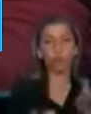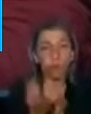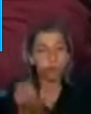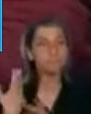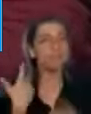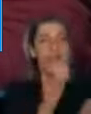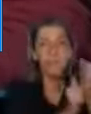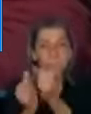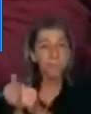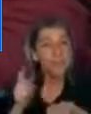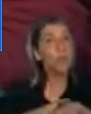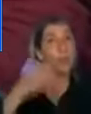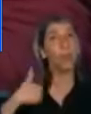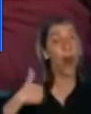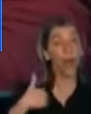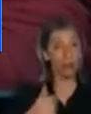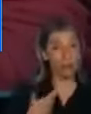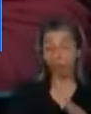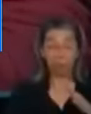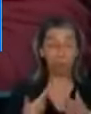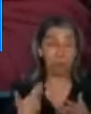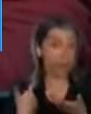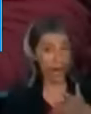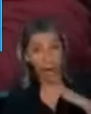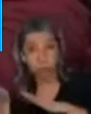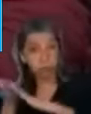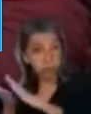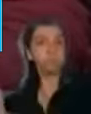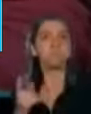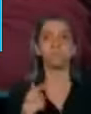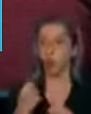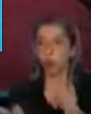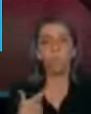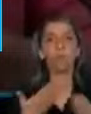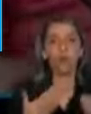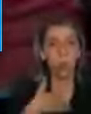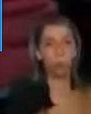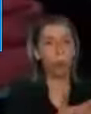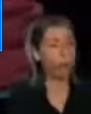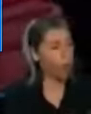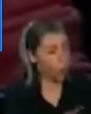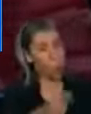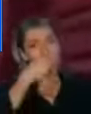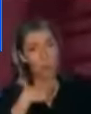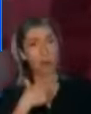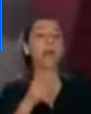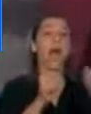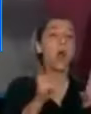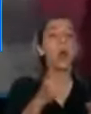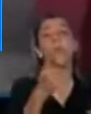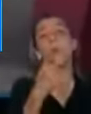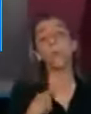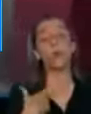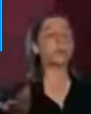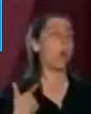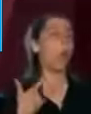creo que hay un gran pool electoral que en una elección que está tan cerradita como para que Milei la gane en primera vuelta o para que Massa o